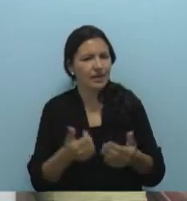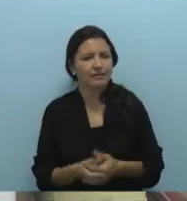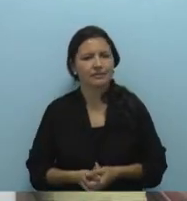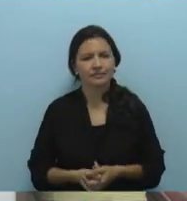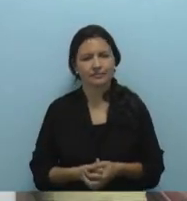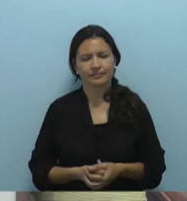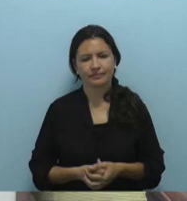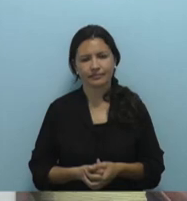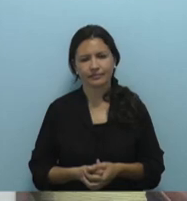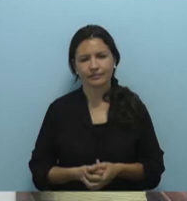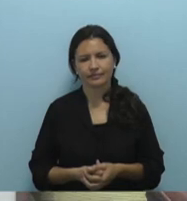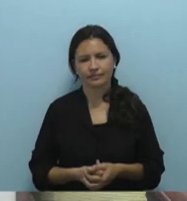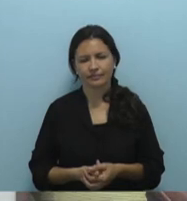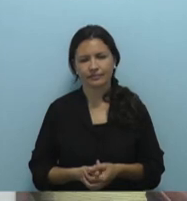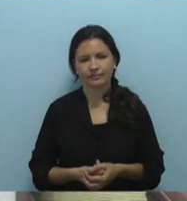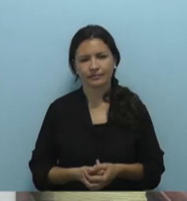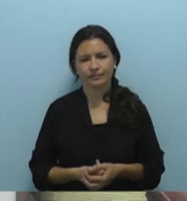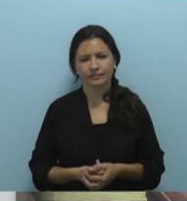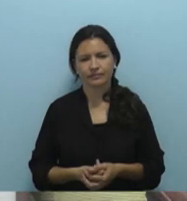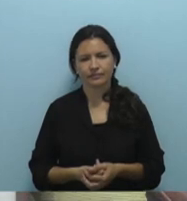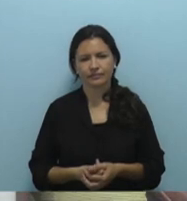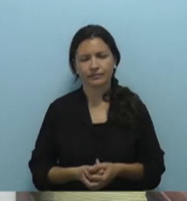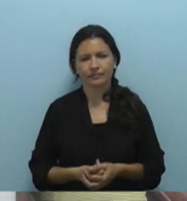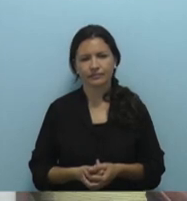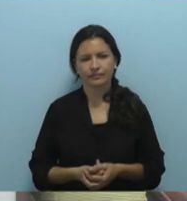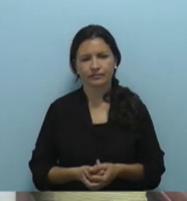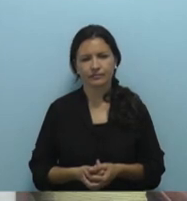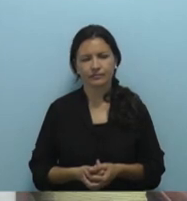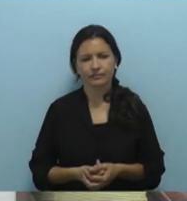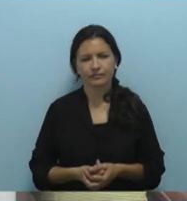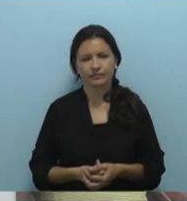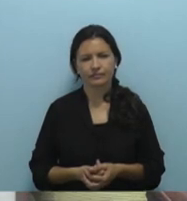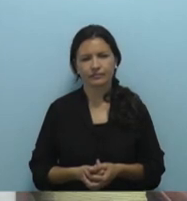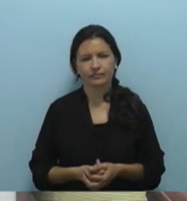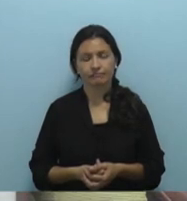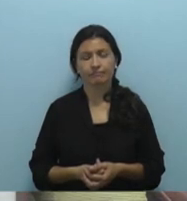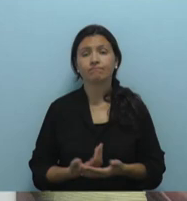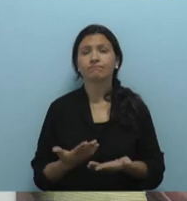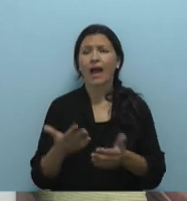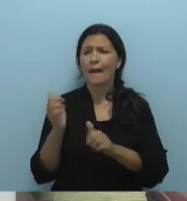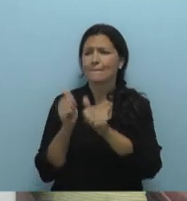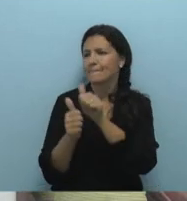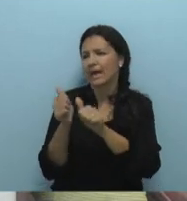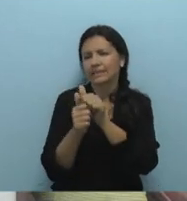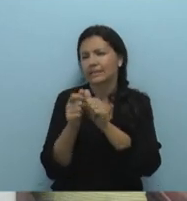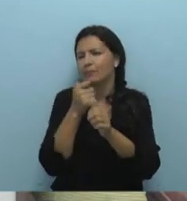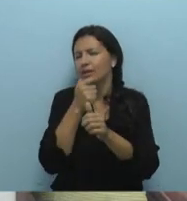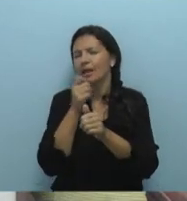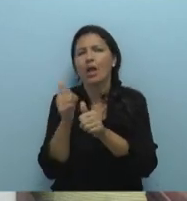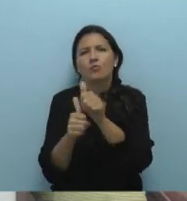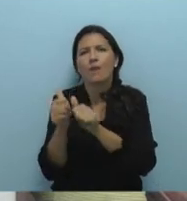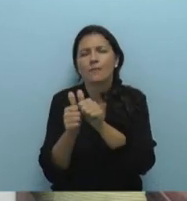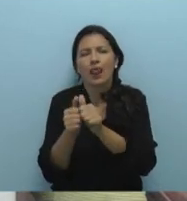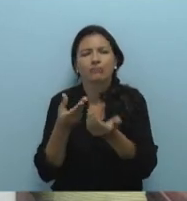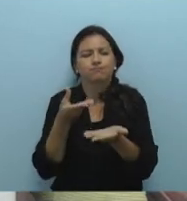provincia de Santa Fe y en todo el país. Es muy difícil que una empresa que hace un aporte a una campaña